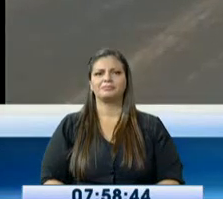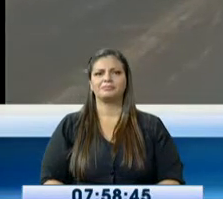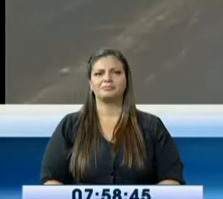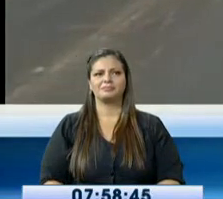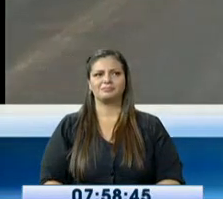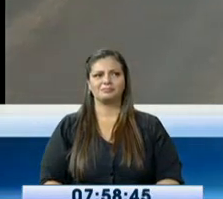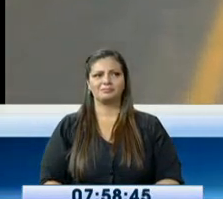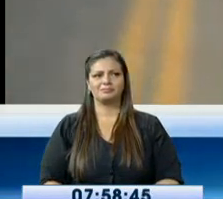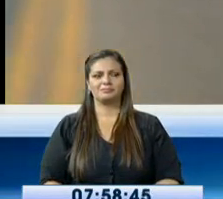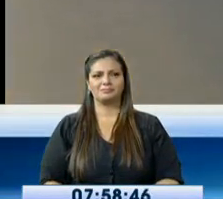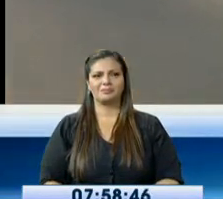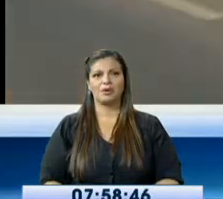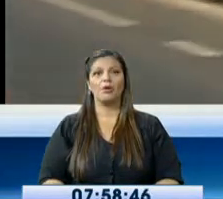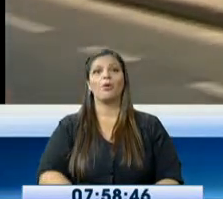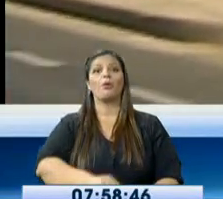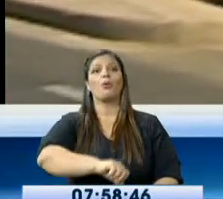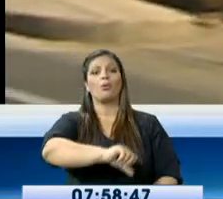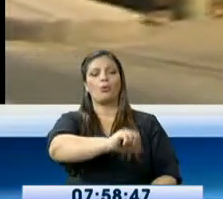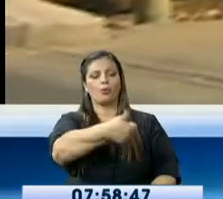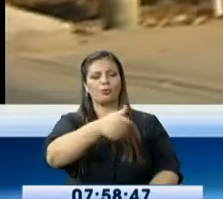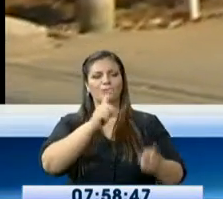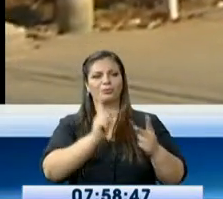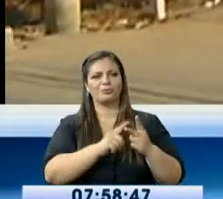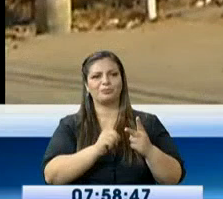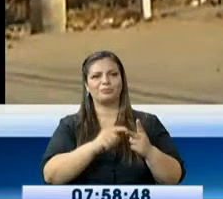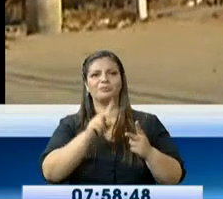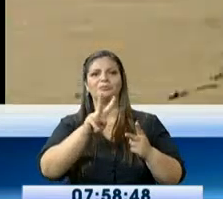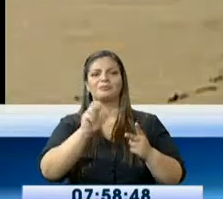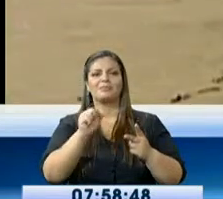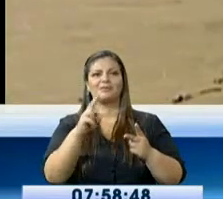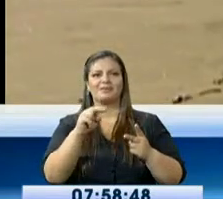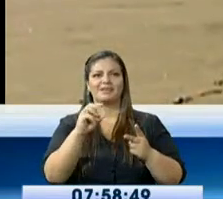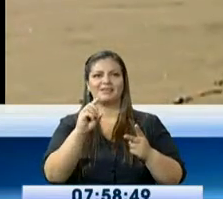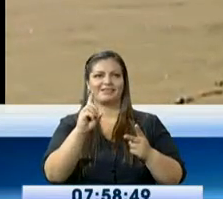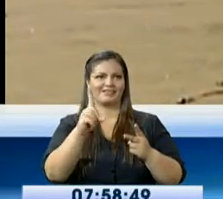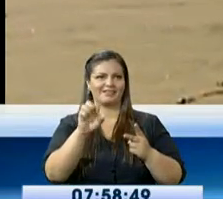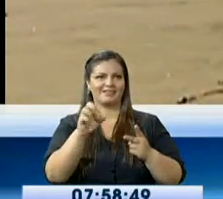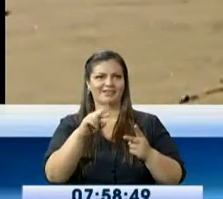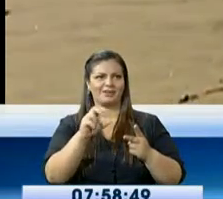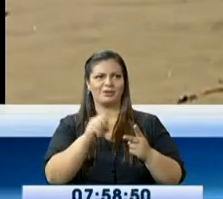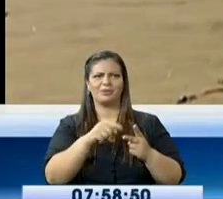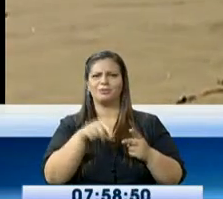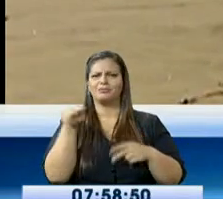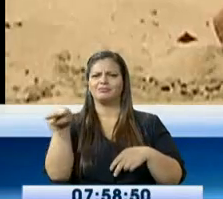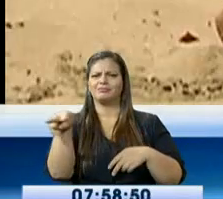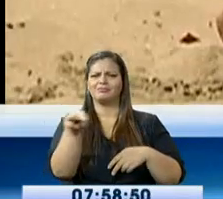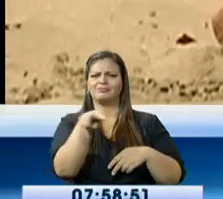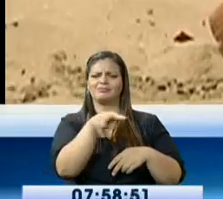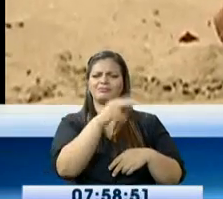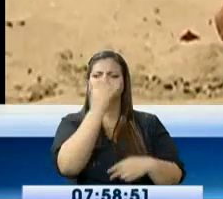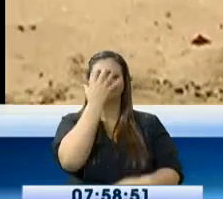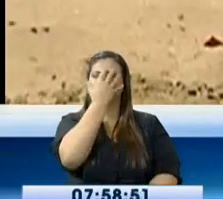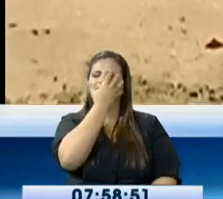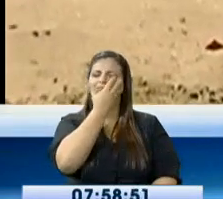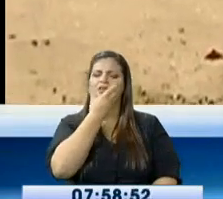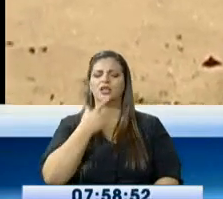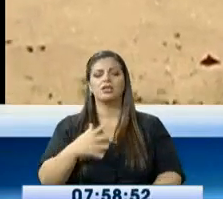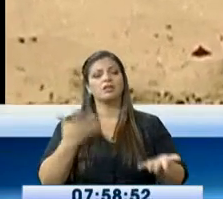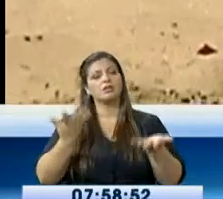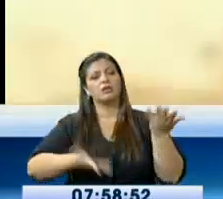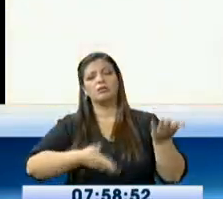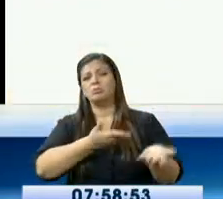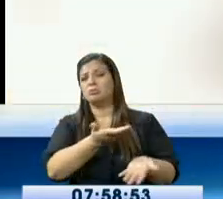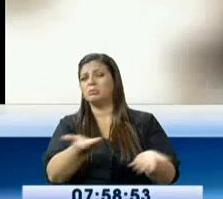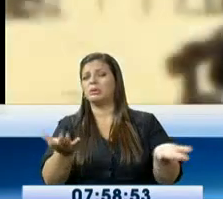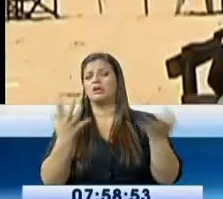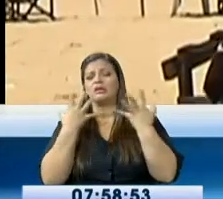A 17 kilómetros de Villamil se ubica Playa Varadero, un balneario con un paisaje que invita a olvidarse del estrés y de los